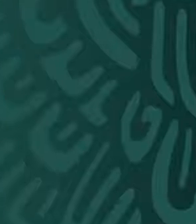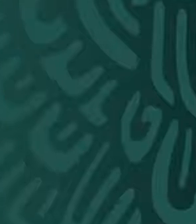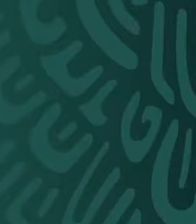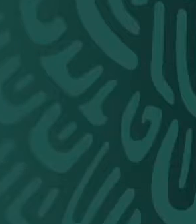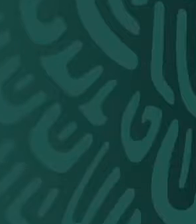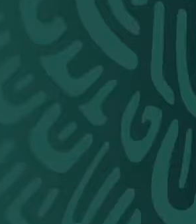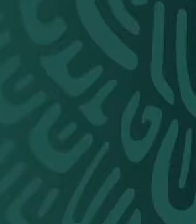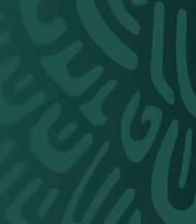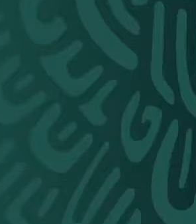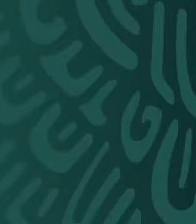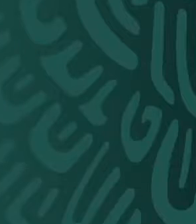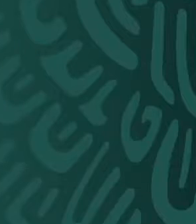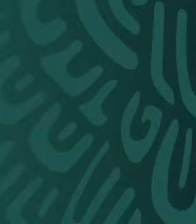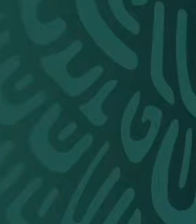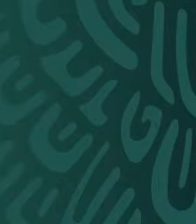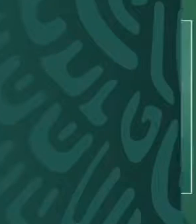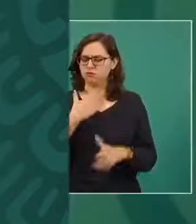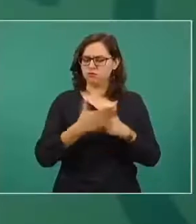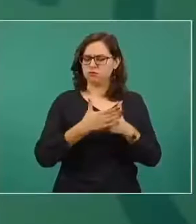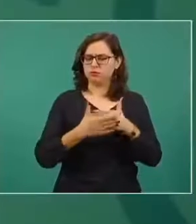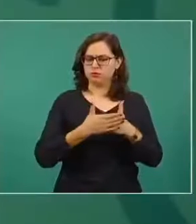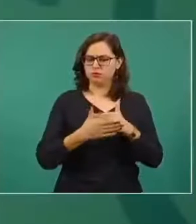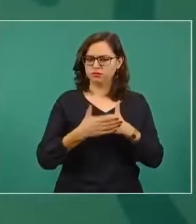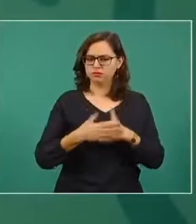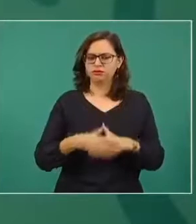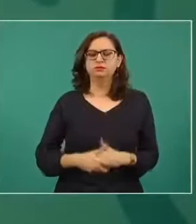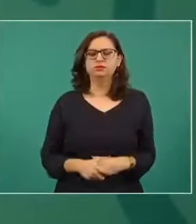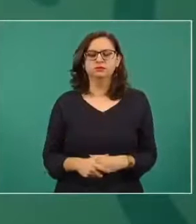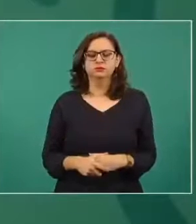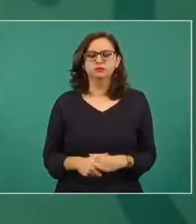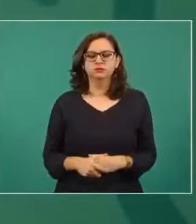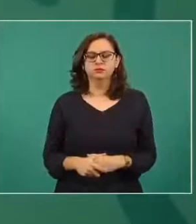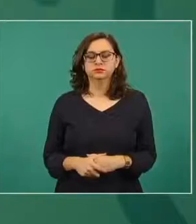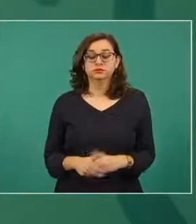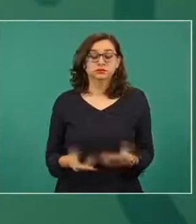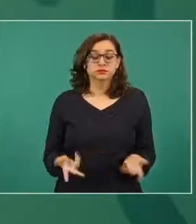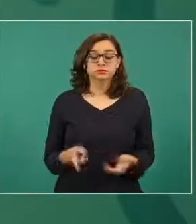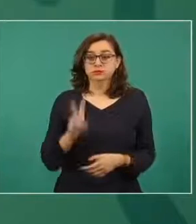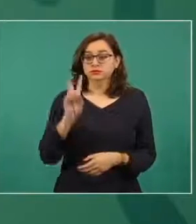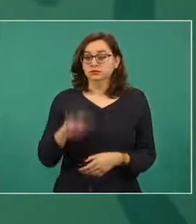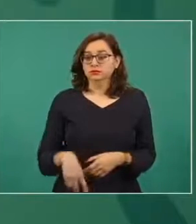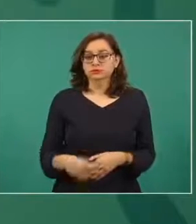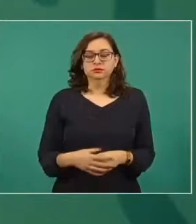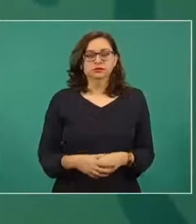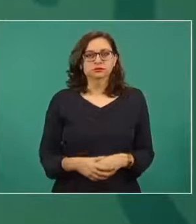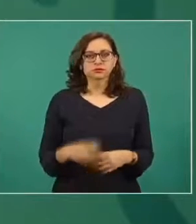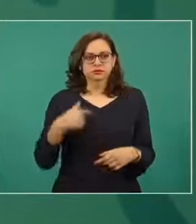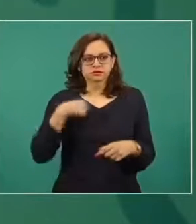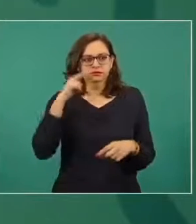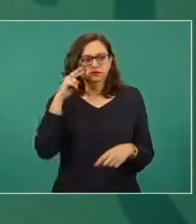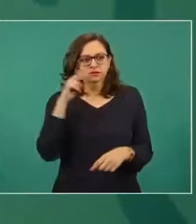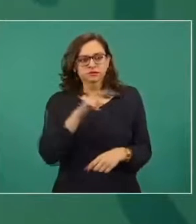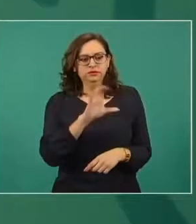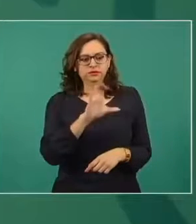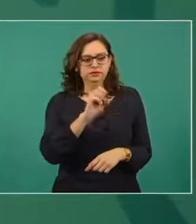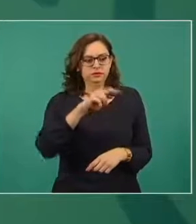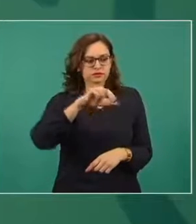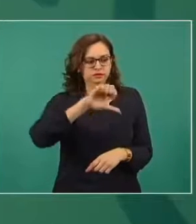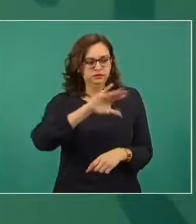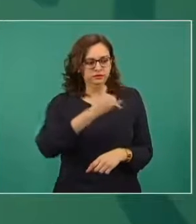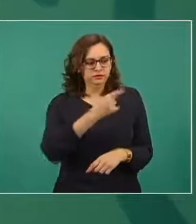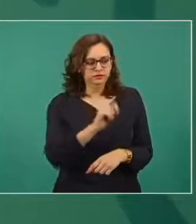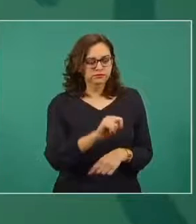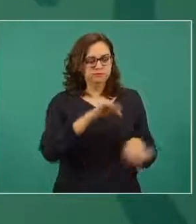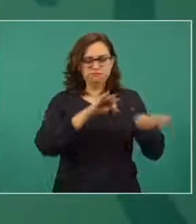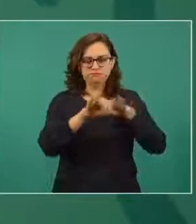médicas. La verdad, el Conacyt está trabajando muy bien. La directora